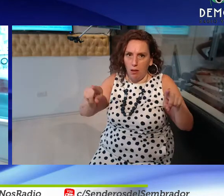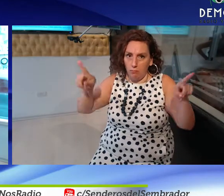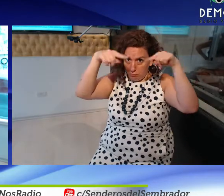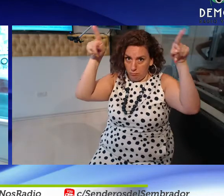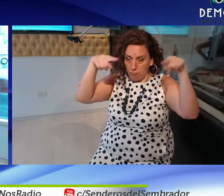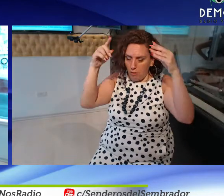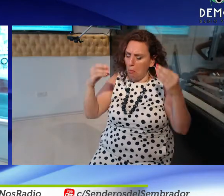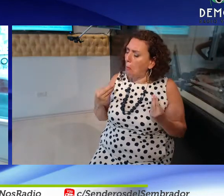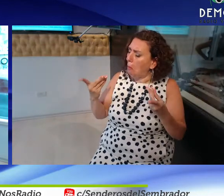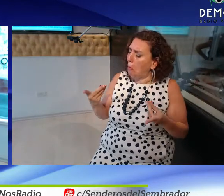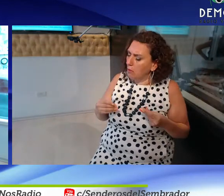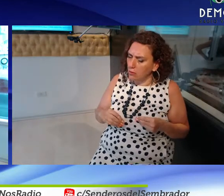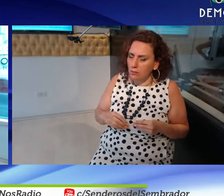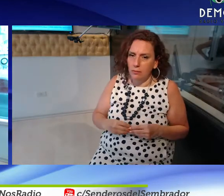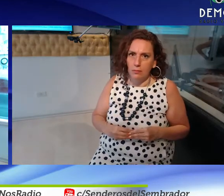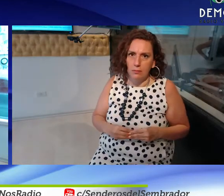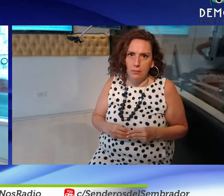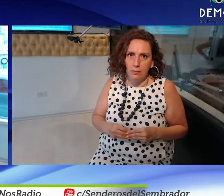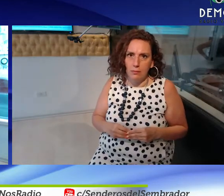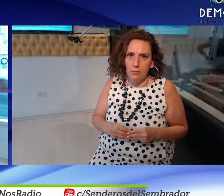en la compu?